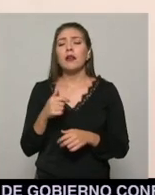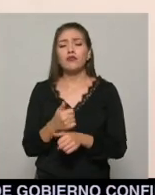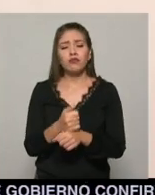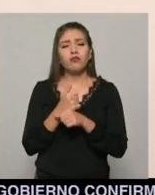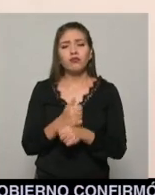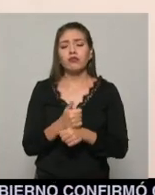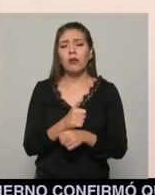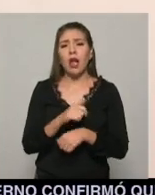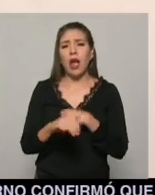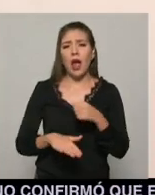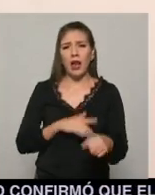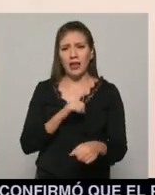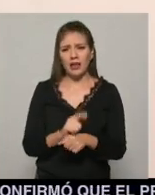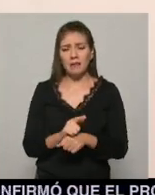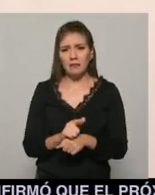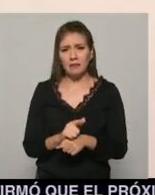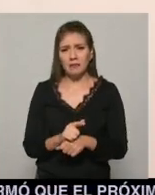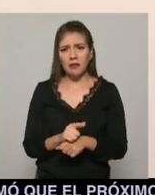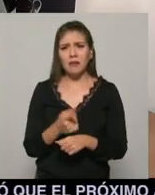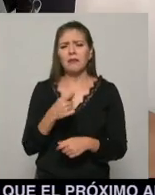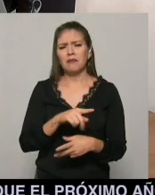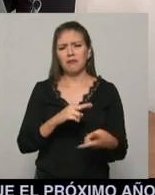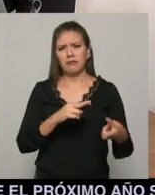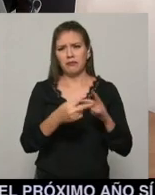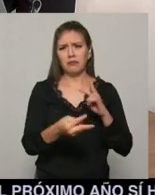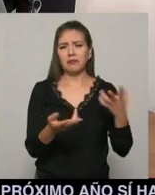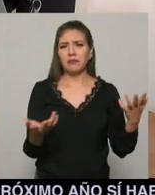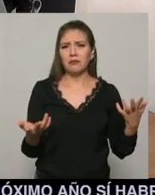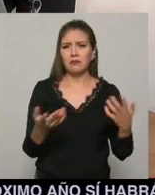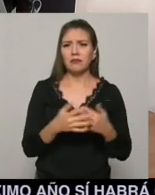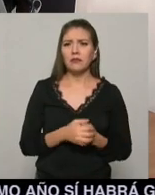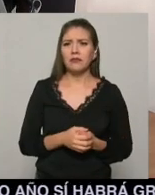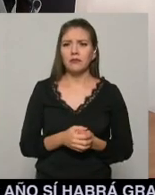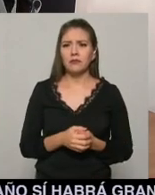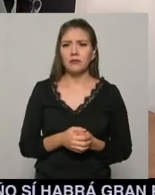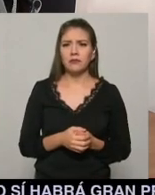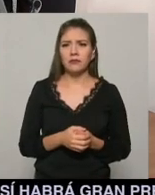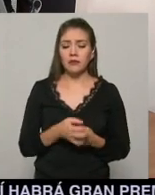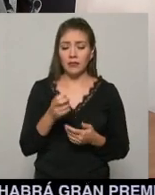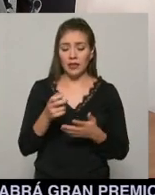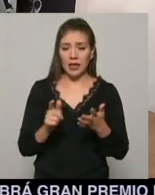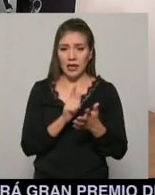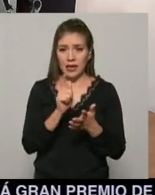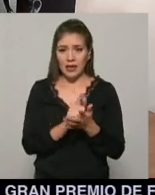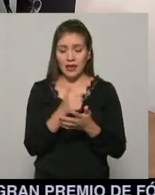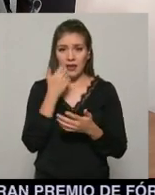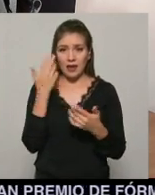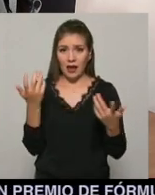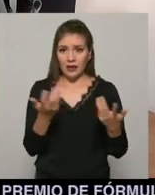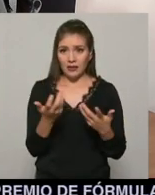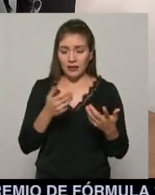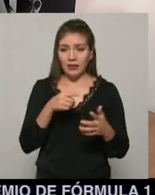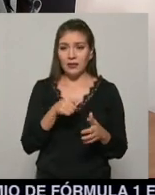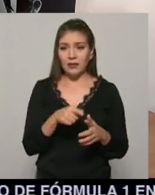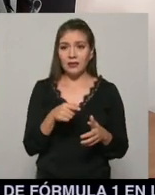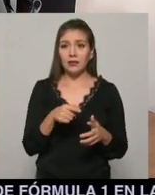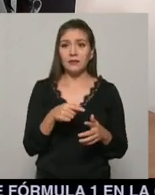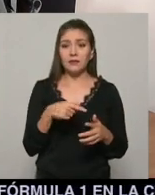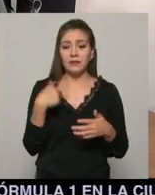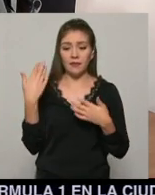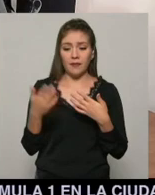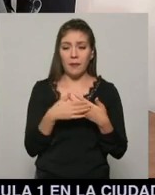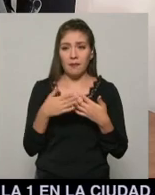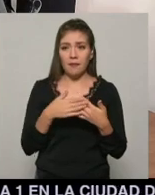esta práctica es todo lo contrario. A ver, entonces, esta nueva ley que se pretende votar próximamente y que se pretende